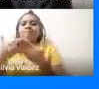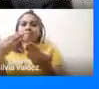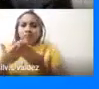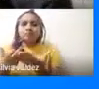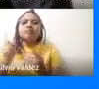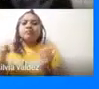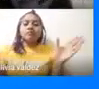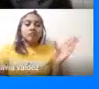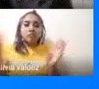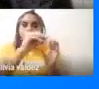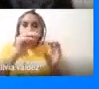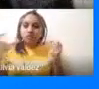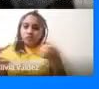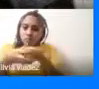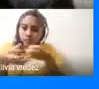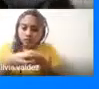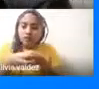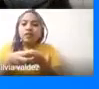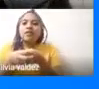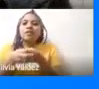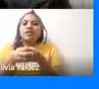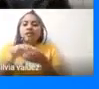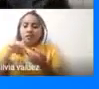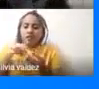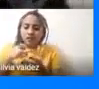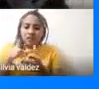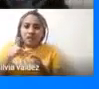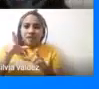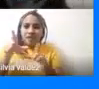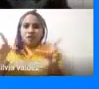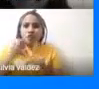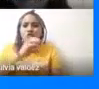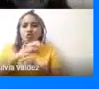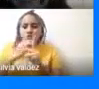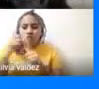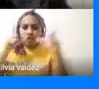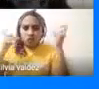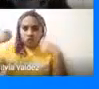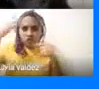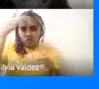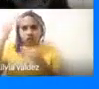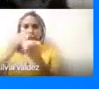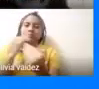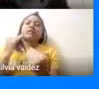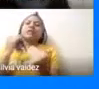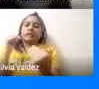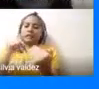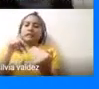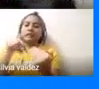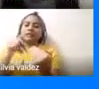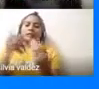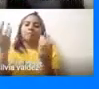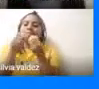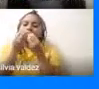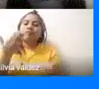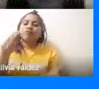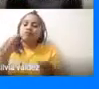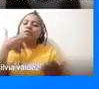todo el equipo de Destino, todo el equipo de Cultura Turística por esta invitación tan maravillosa. Muchas